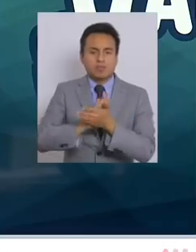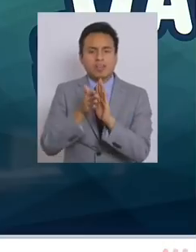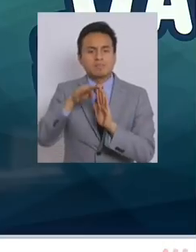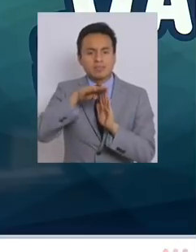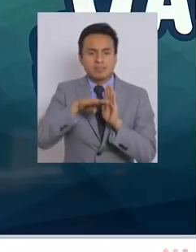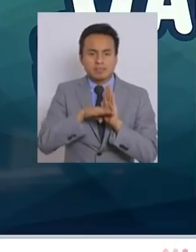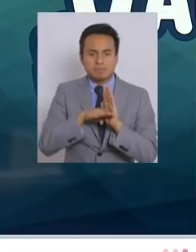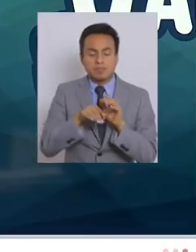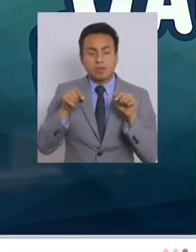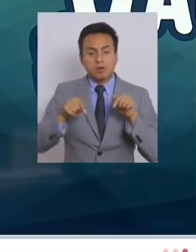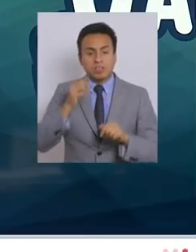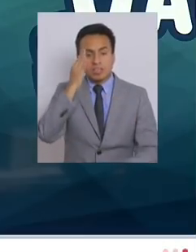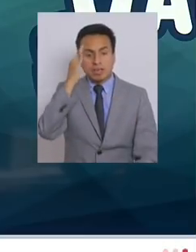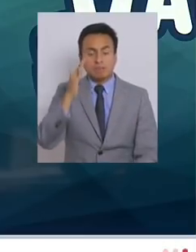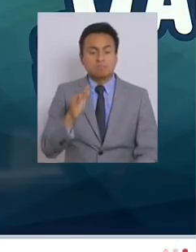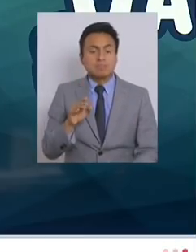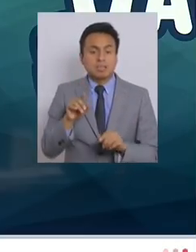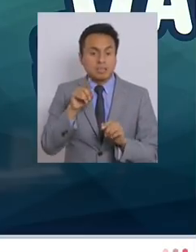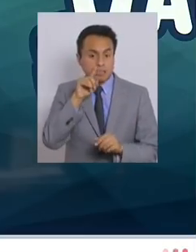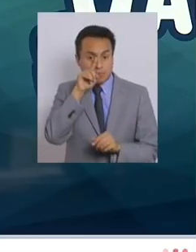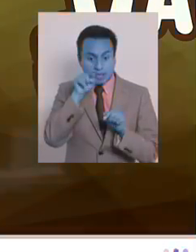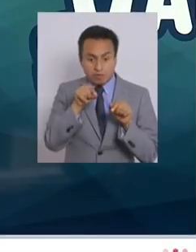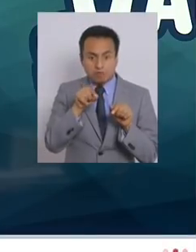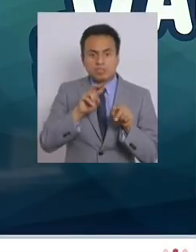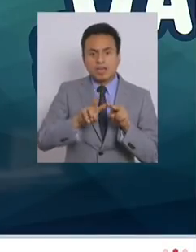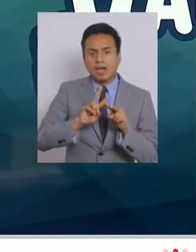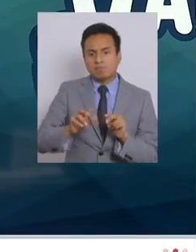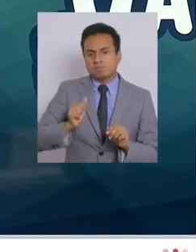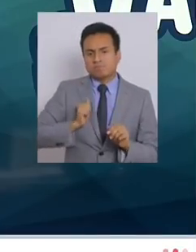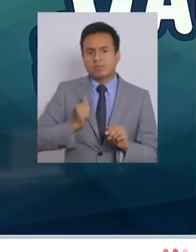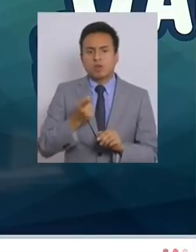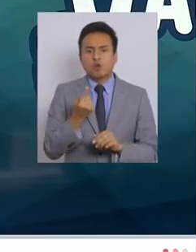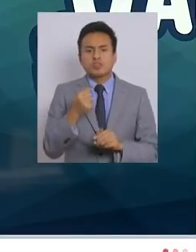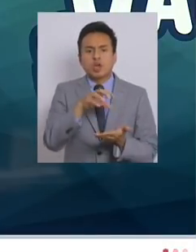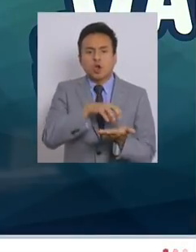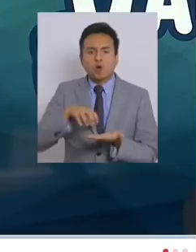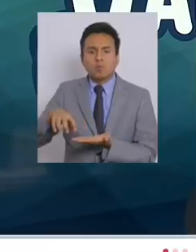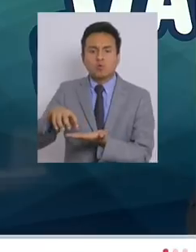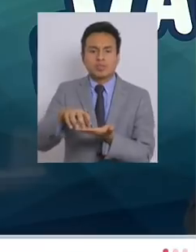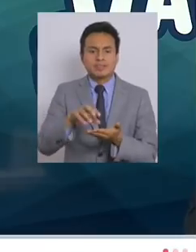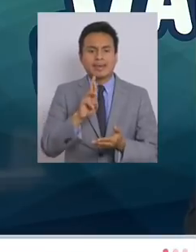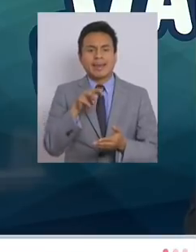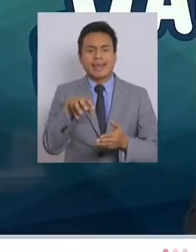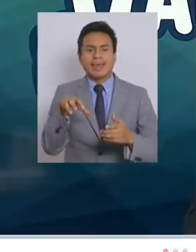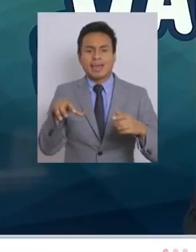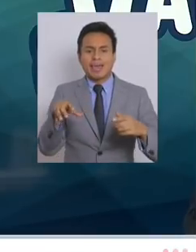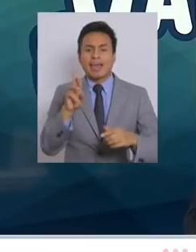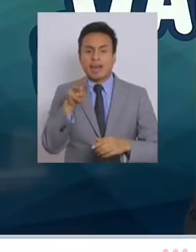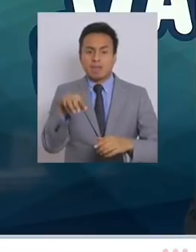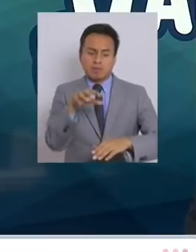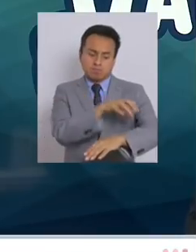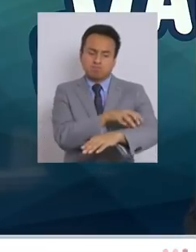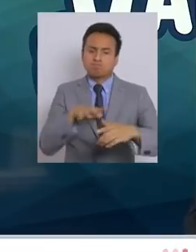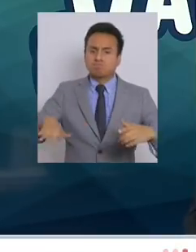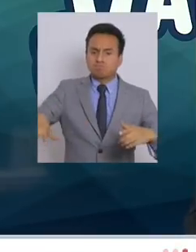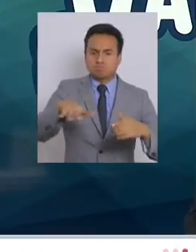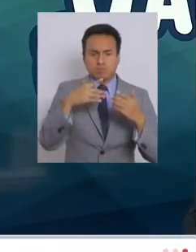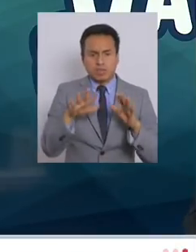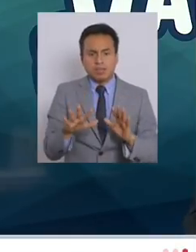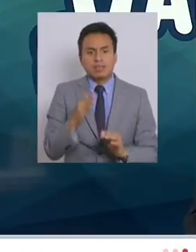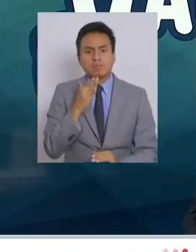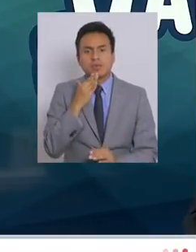medidas hoy día es un examen que ya tenemos implementado en 11 comunas de la región metropolitana también tenemos implementado